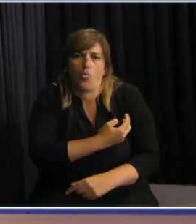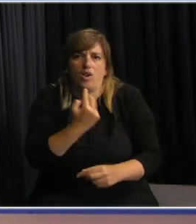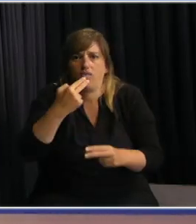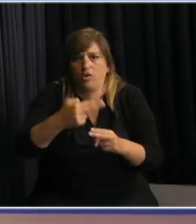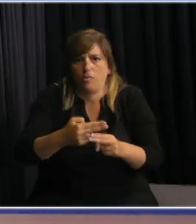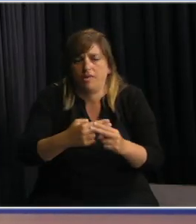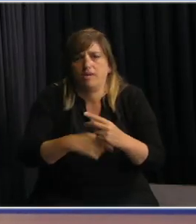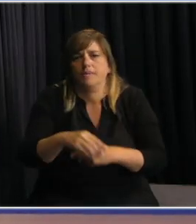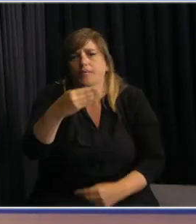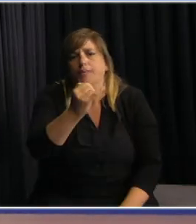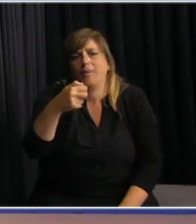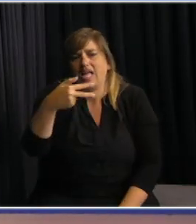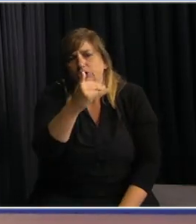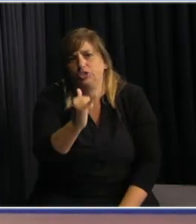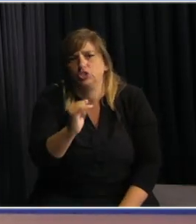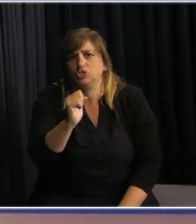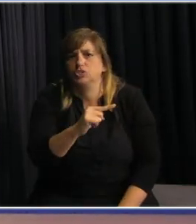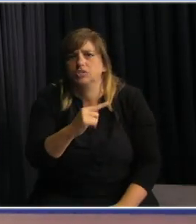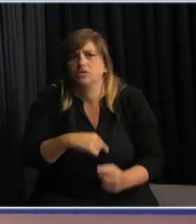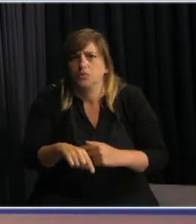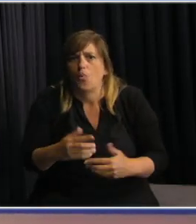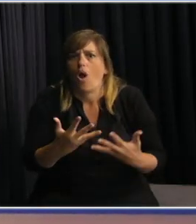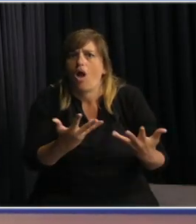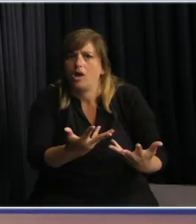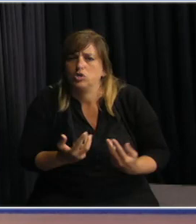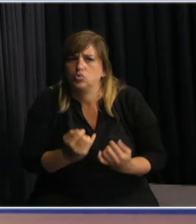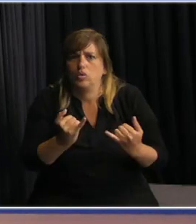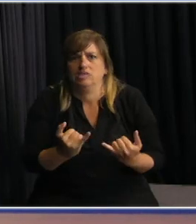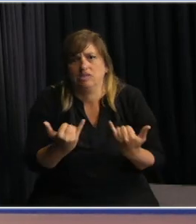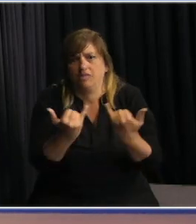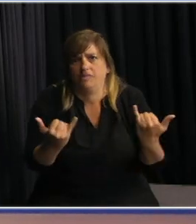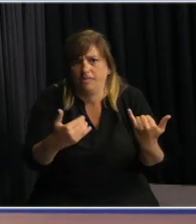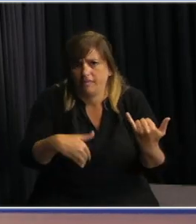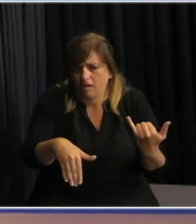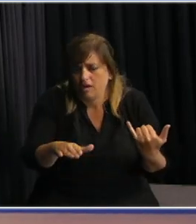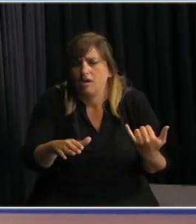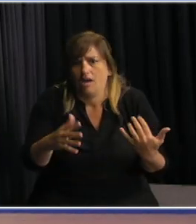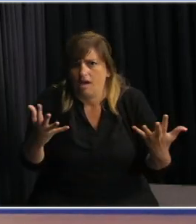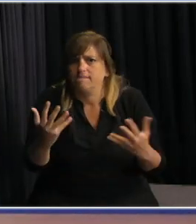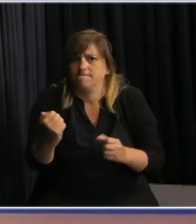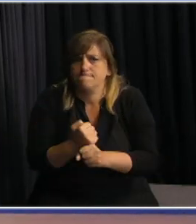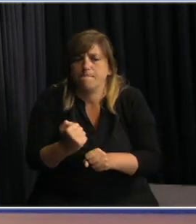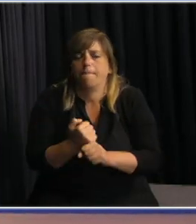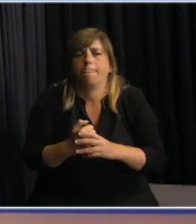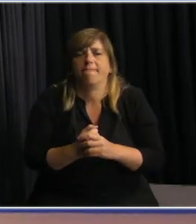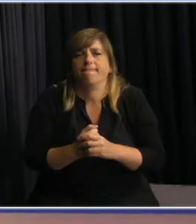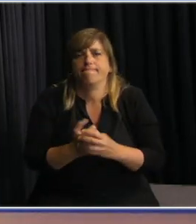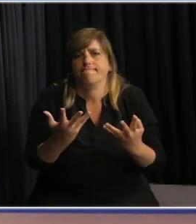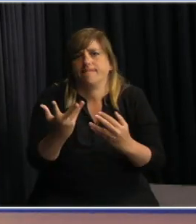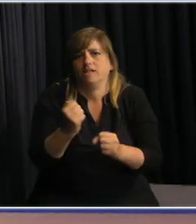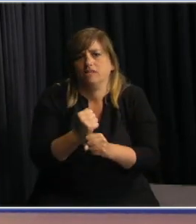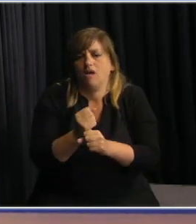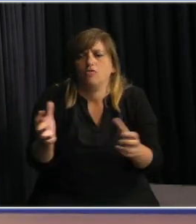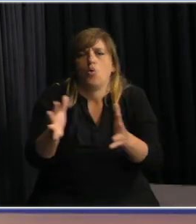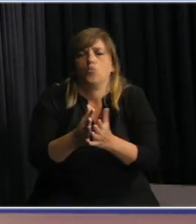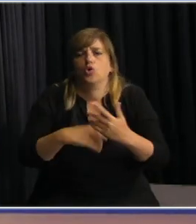a Raúl Bianchi, que ha sido una gran ayuda en estos días, y que está trabajando codo a